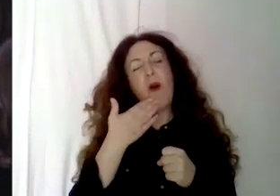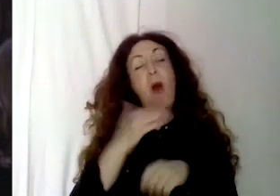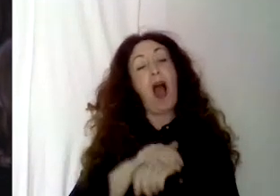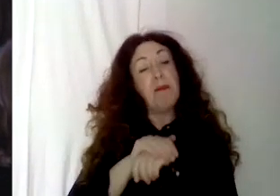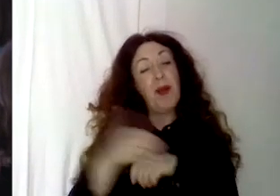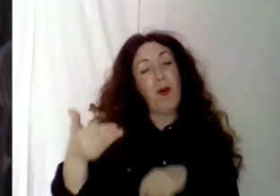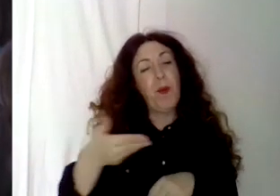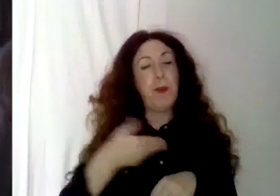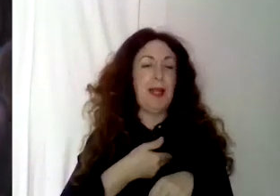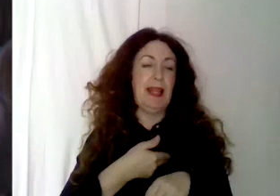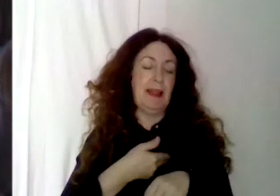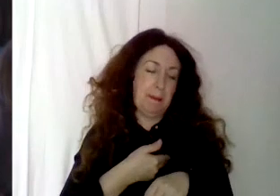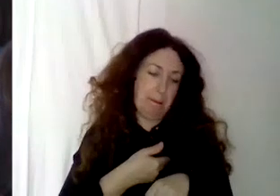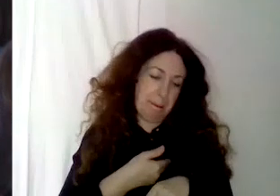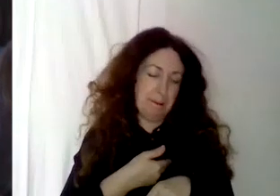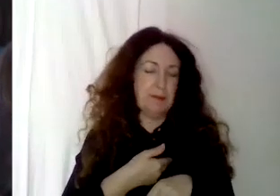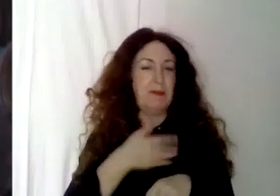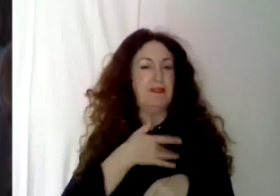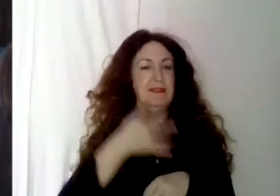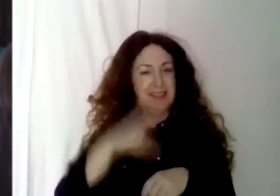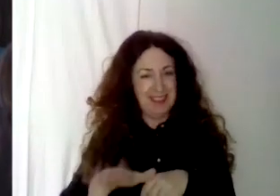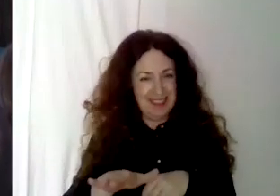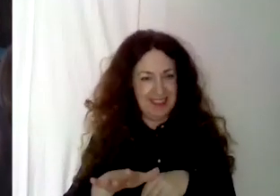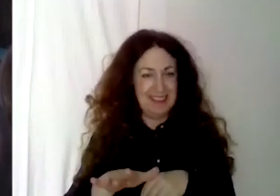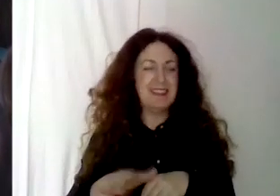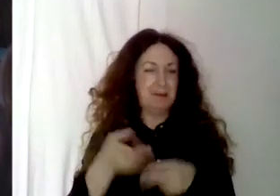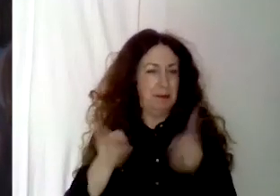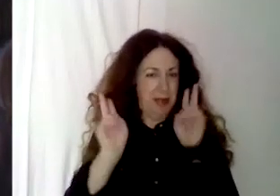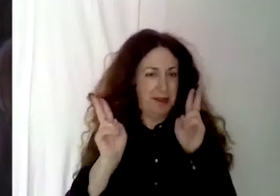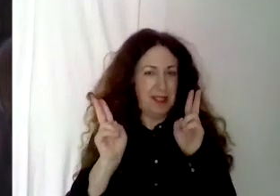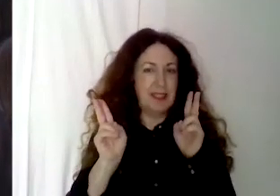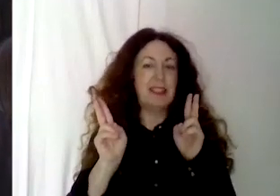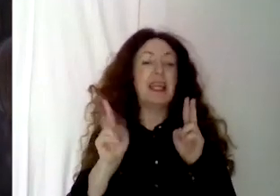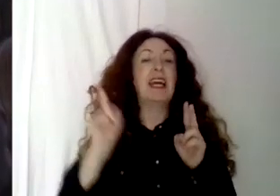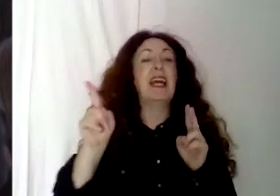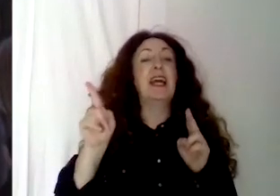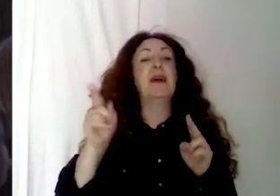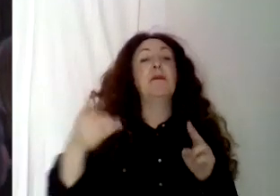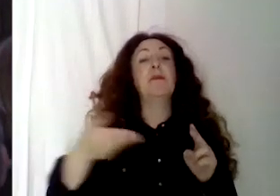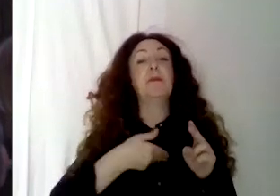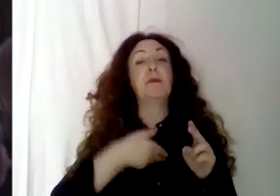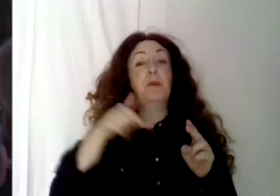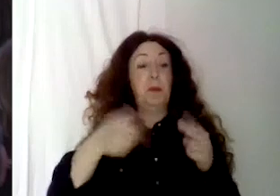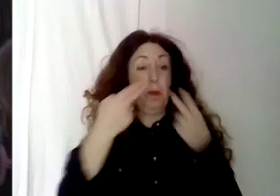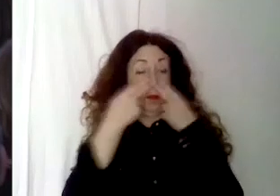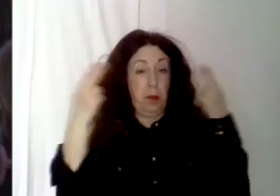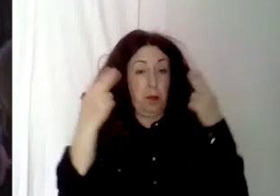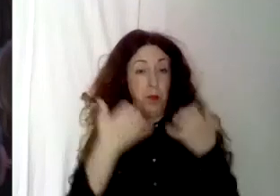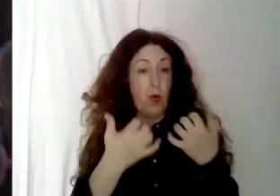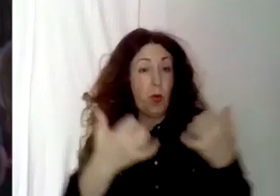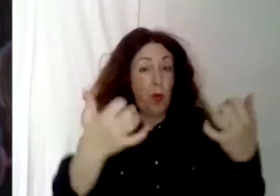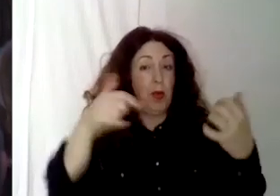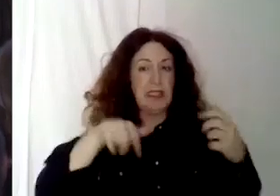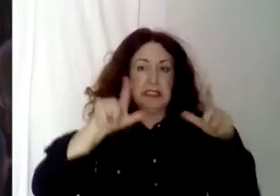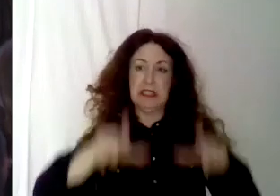me preguntas... o me propone en público, aquí en esta magnífica